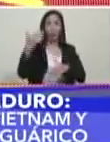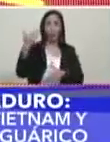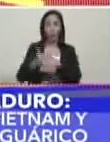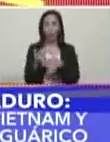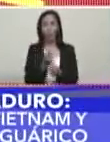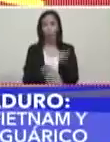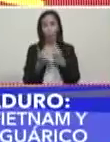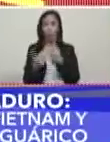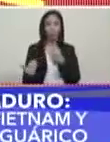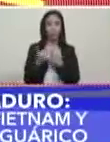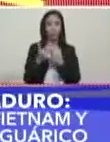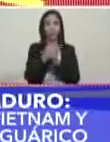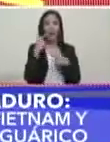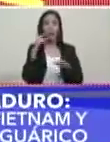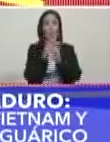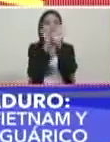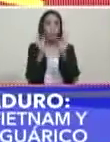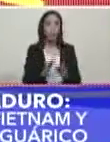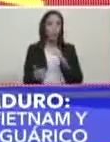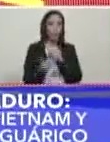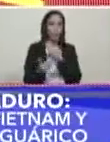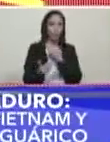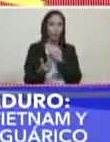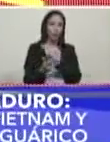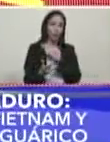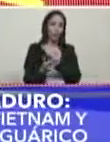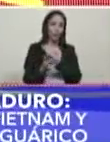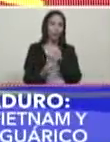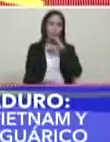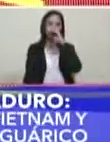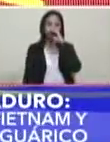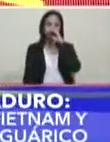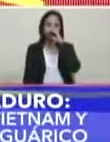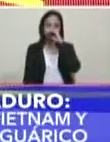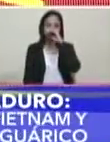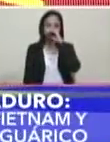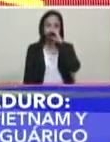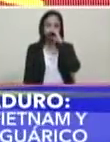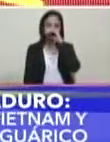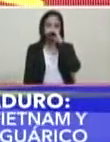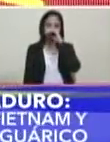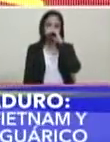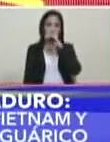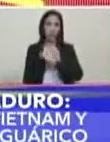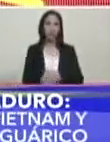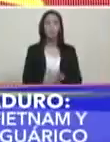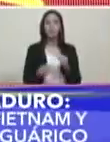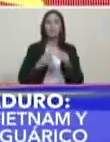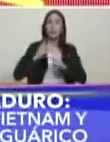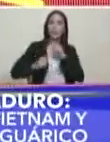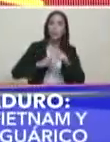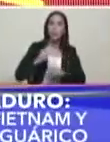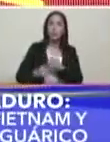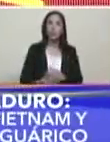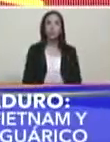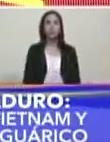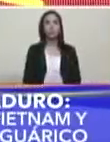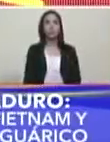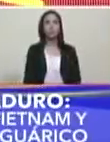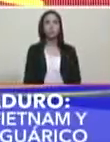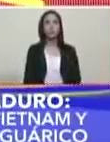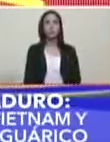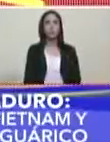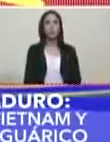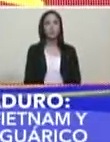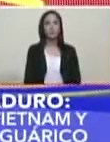Un modelo tecnológico que permita que el aparato industrial, el aparato productivo, las fuerzas productivas del país